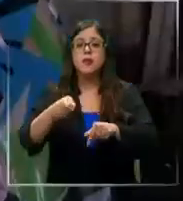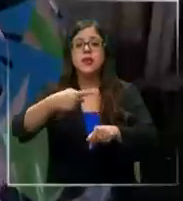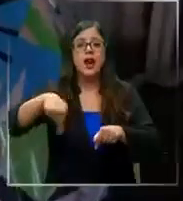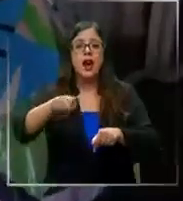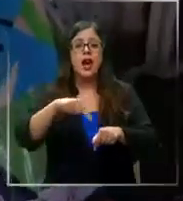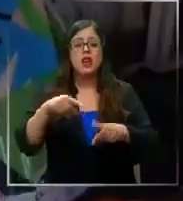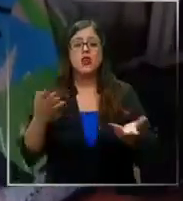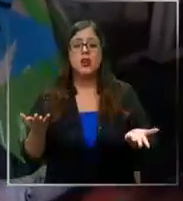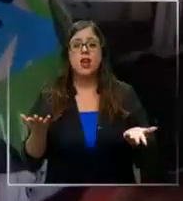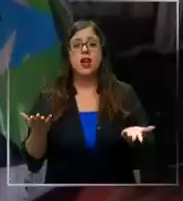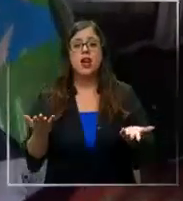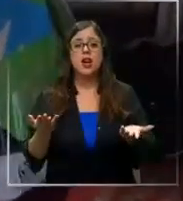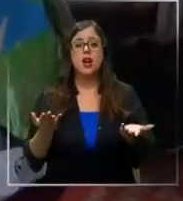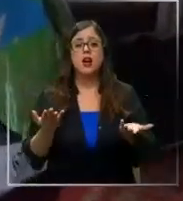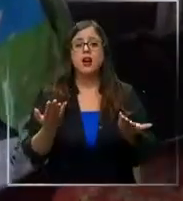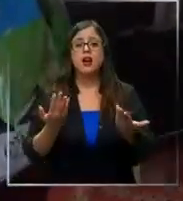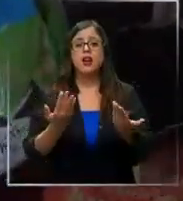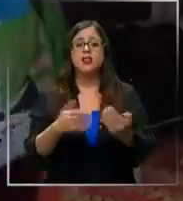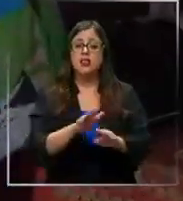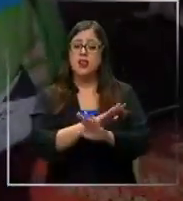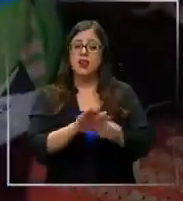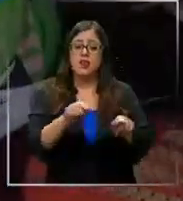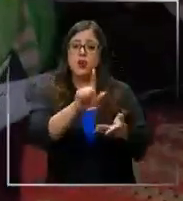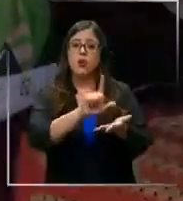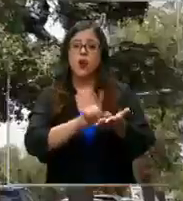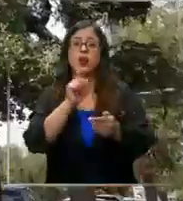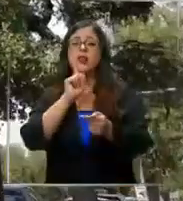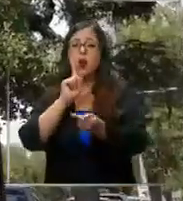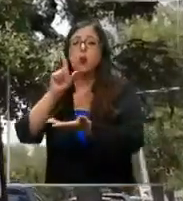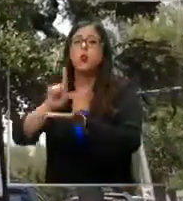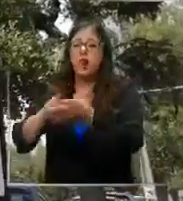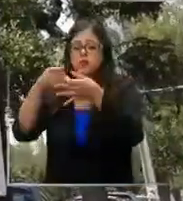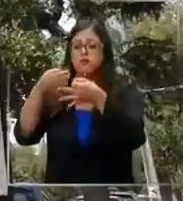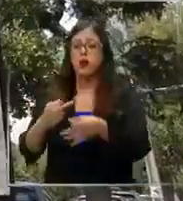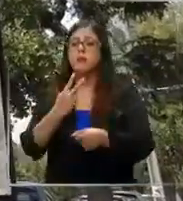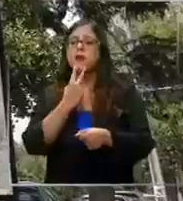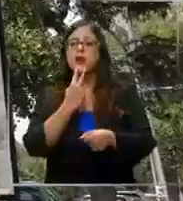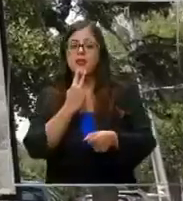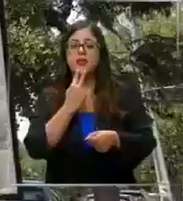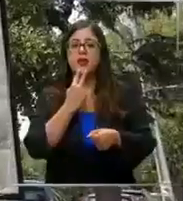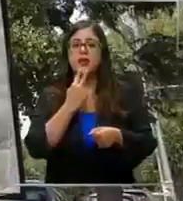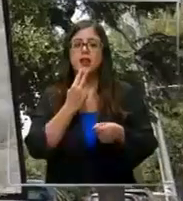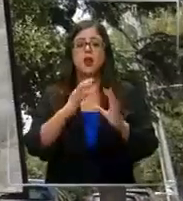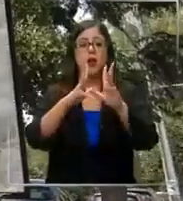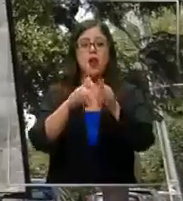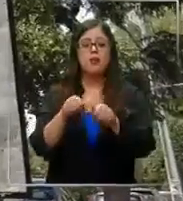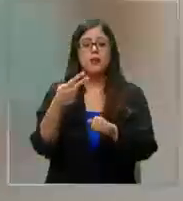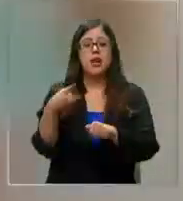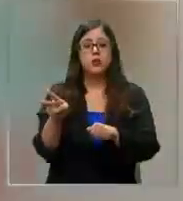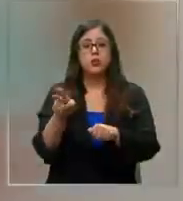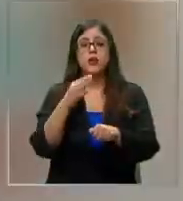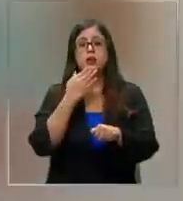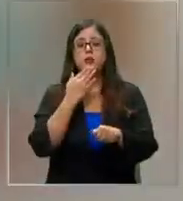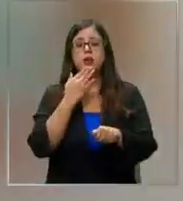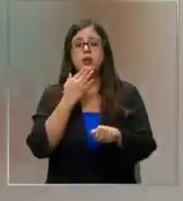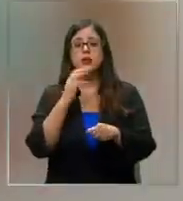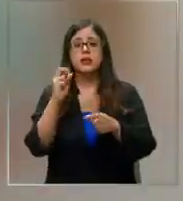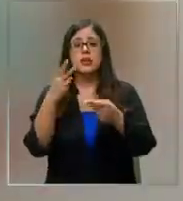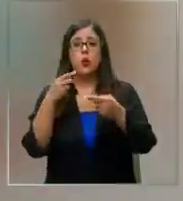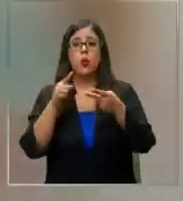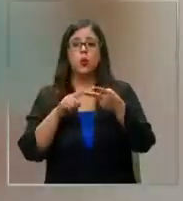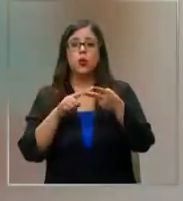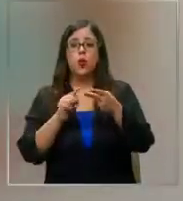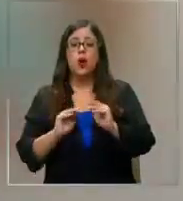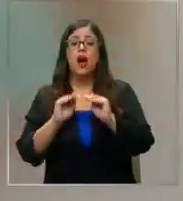salir de su condición actual y tener un lugar apropiado para poder vivir con su grupo familiar. Y en segundo lugar,